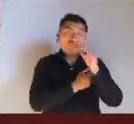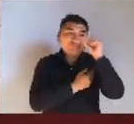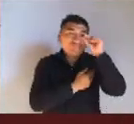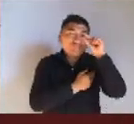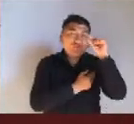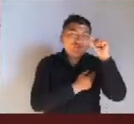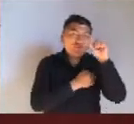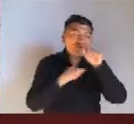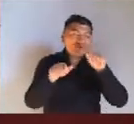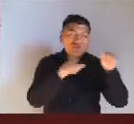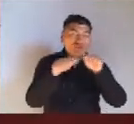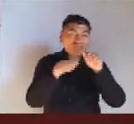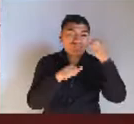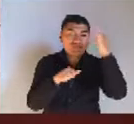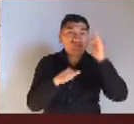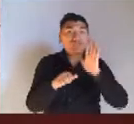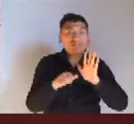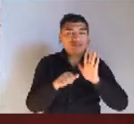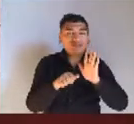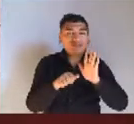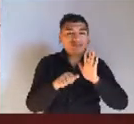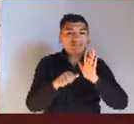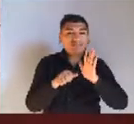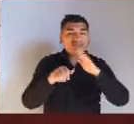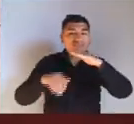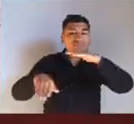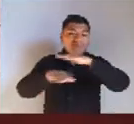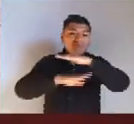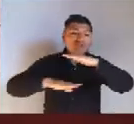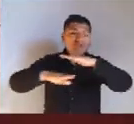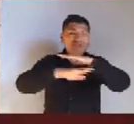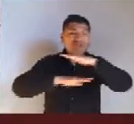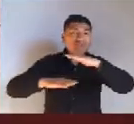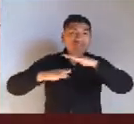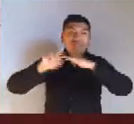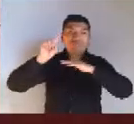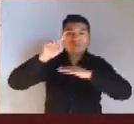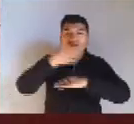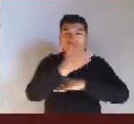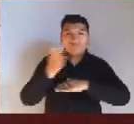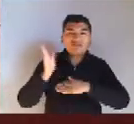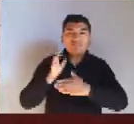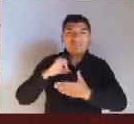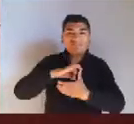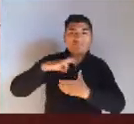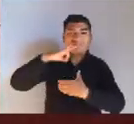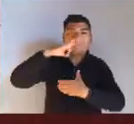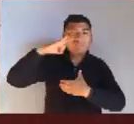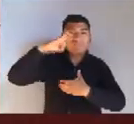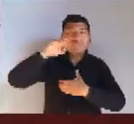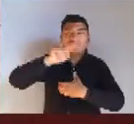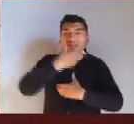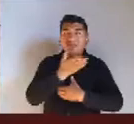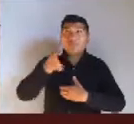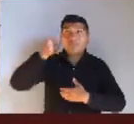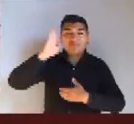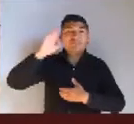débil acción evangelizadora sea fundamentalmente una obra del Espíritu, una obra de